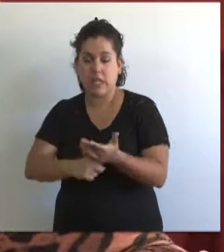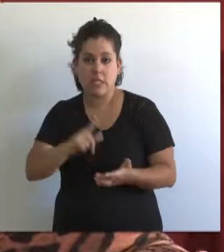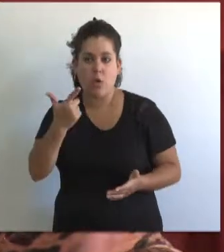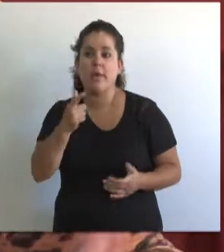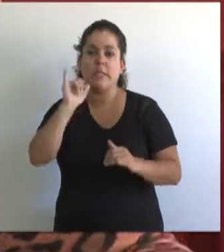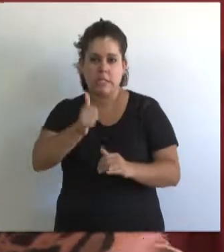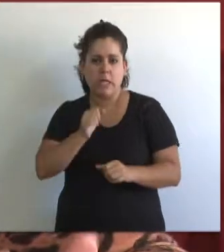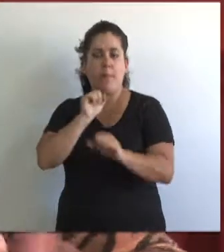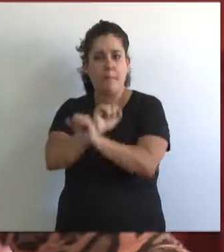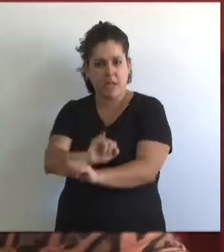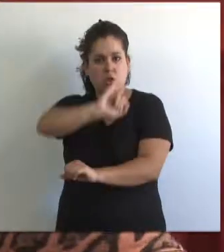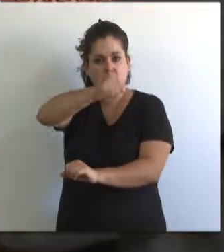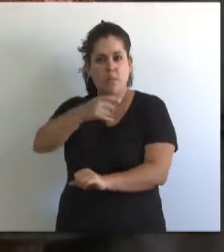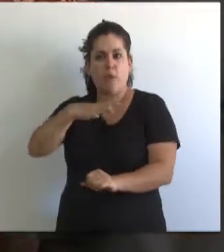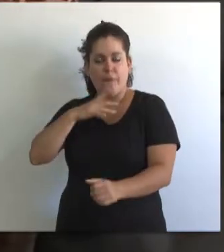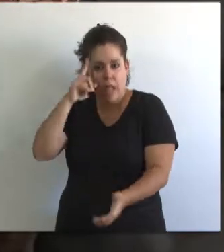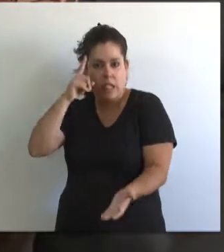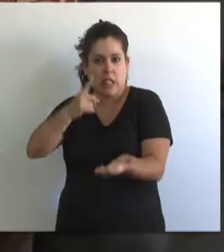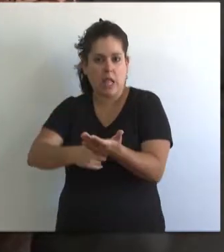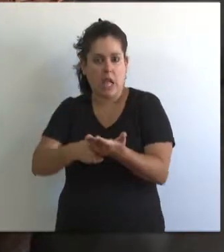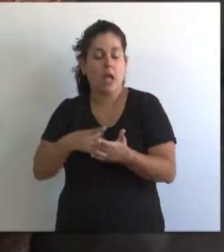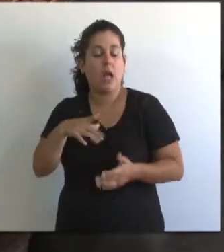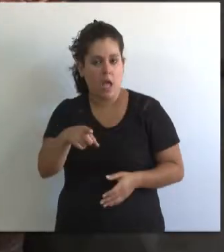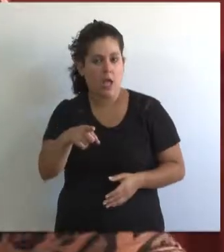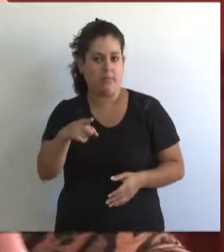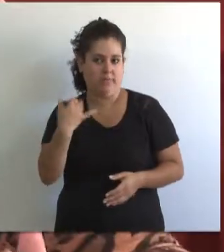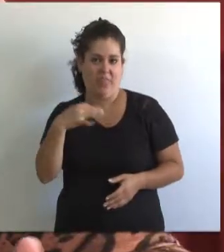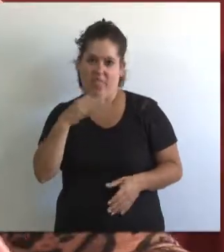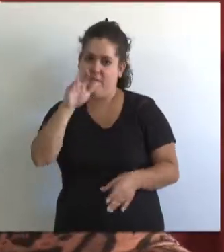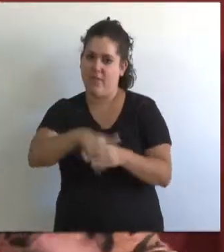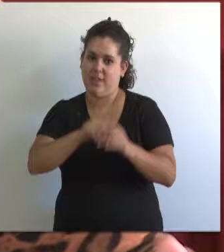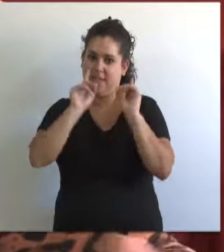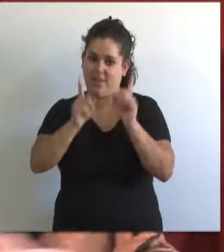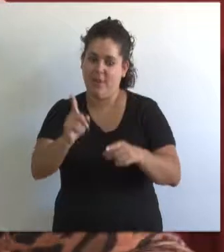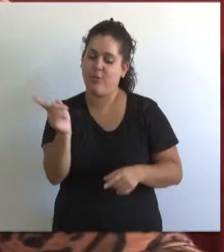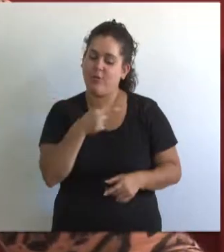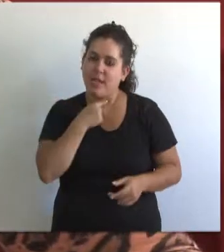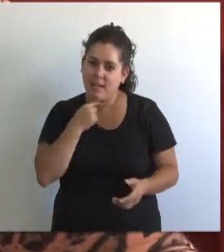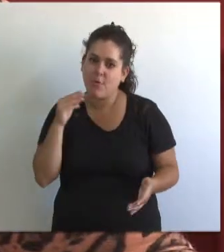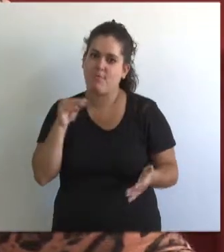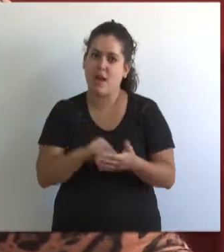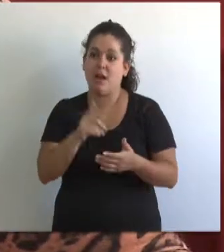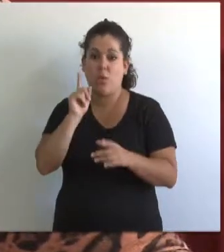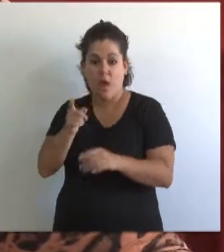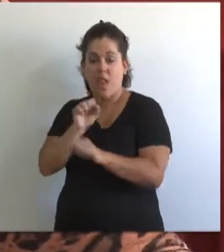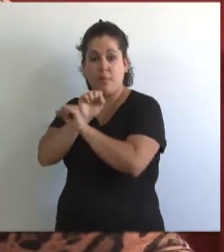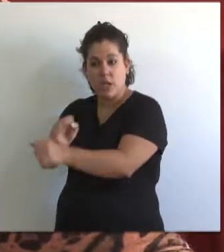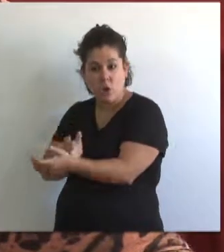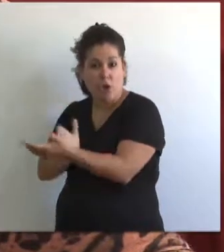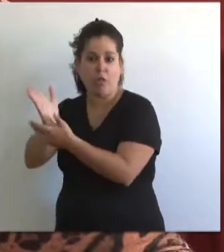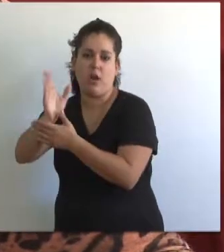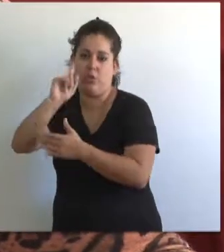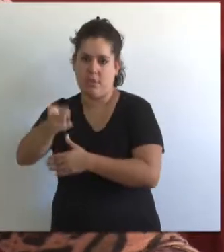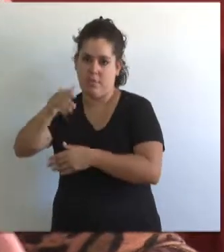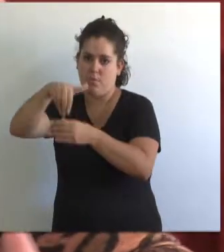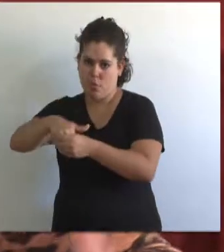estén llevando adelante procesados en prisión preventiva. Nosotros proponemos que eso se amplíe a los condenados